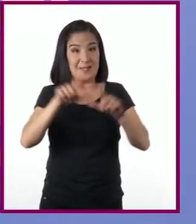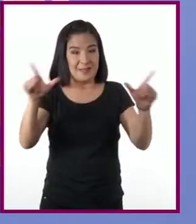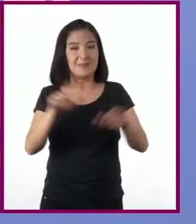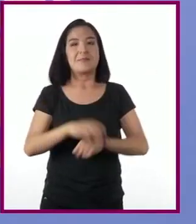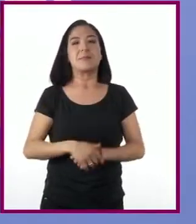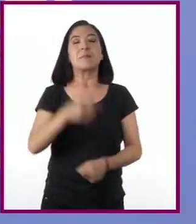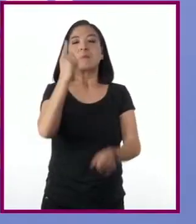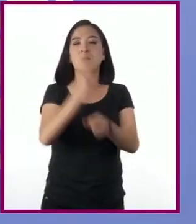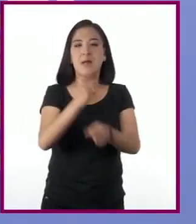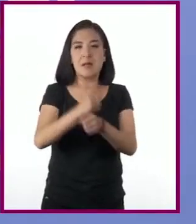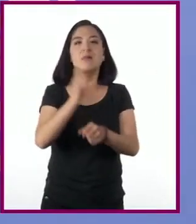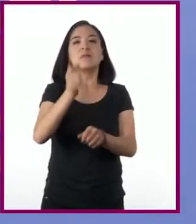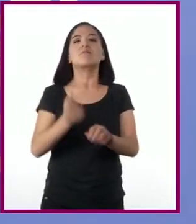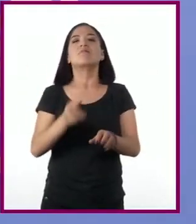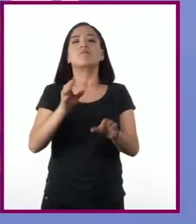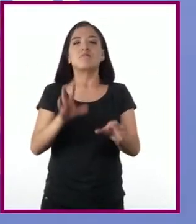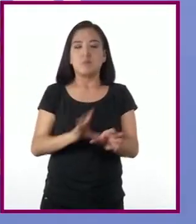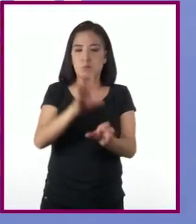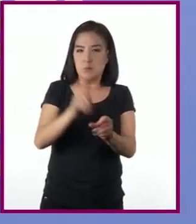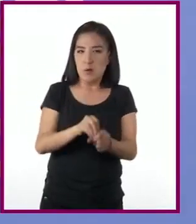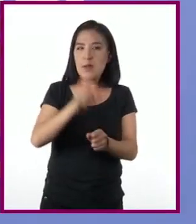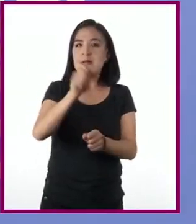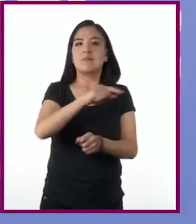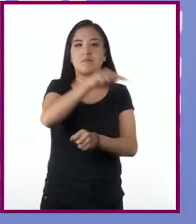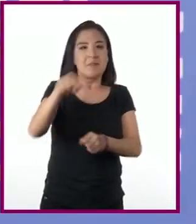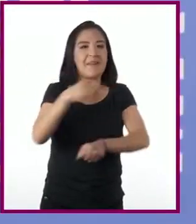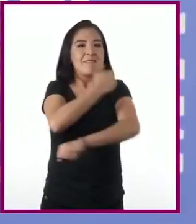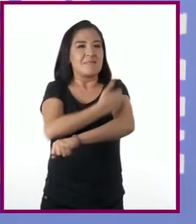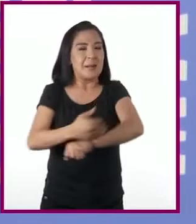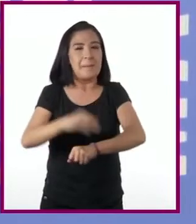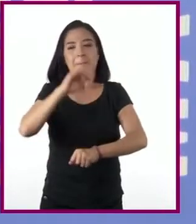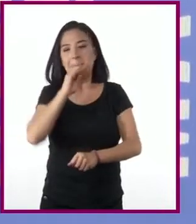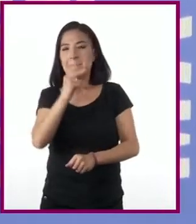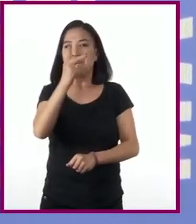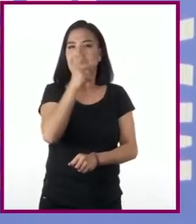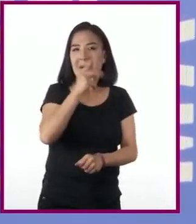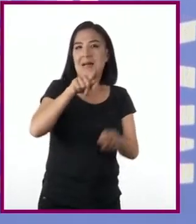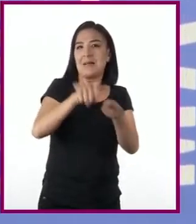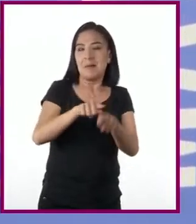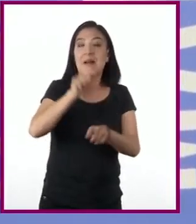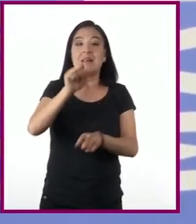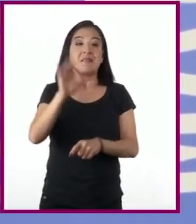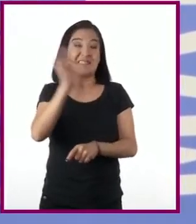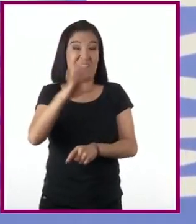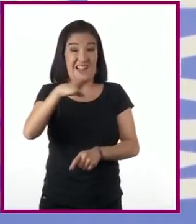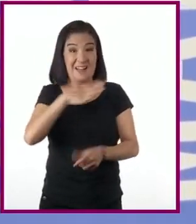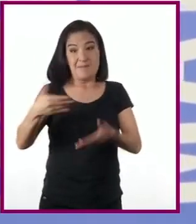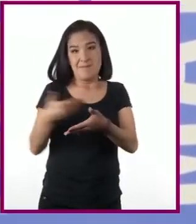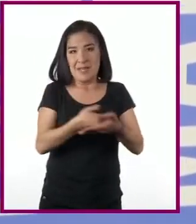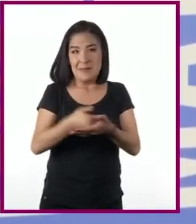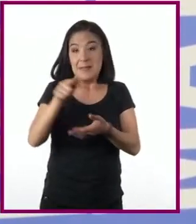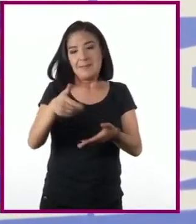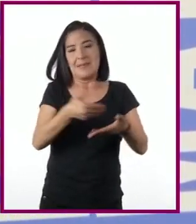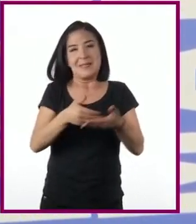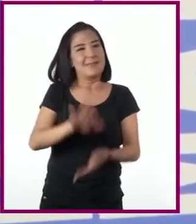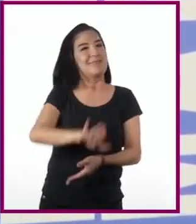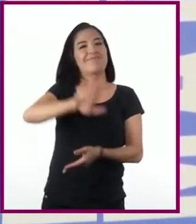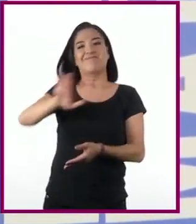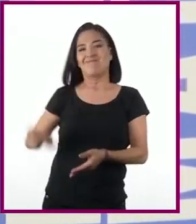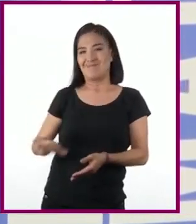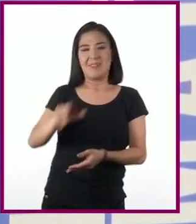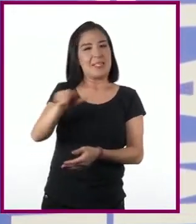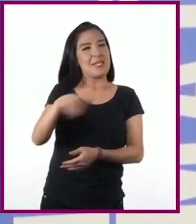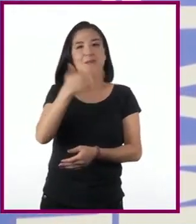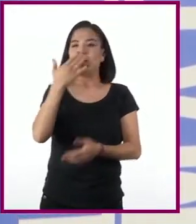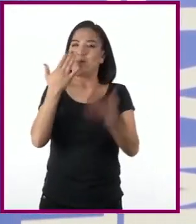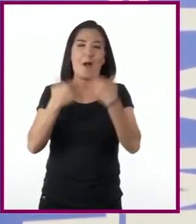Primero incluyan a todos los miembros de su familia, que no falte ninguno. Claro, si tienen un bebé en casa, él está exento de las